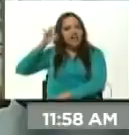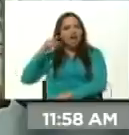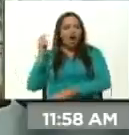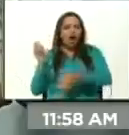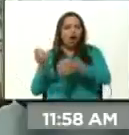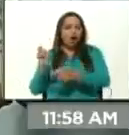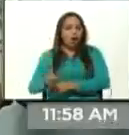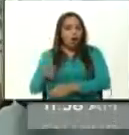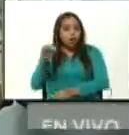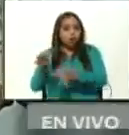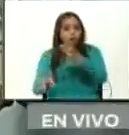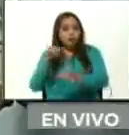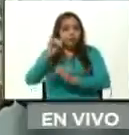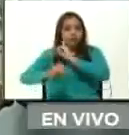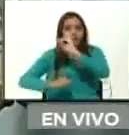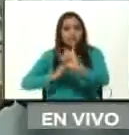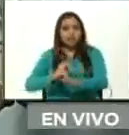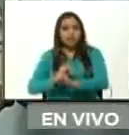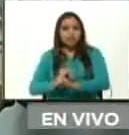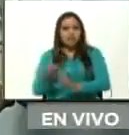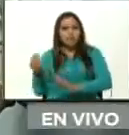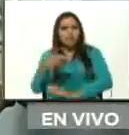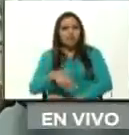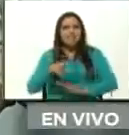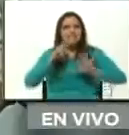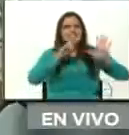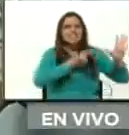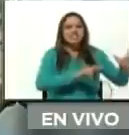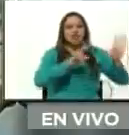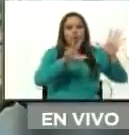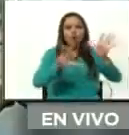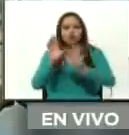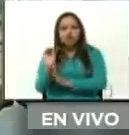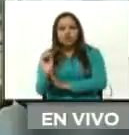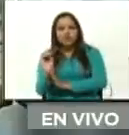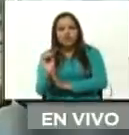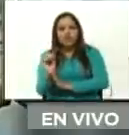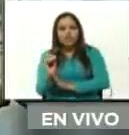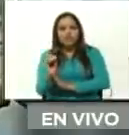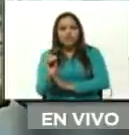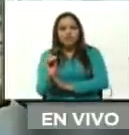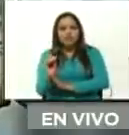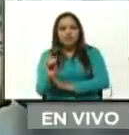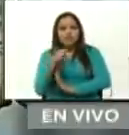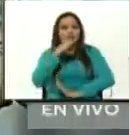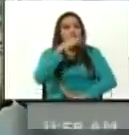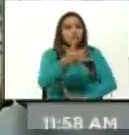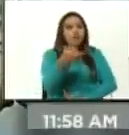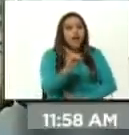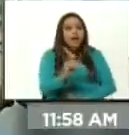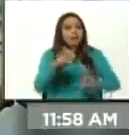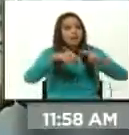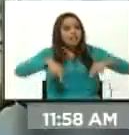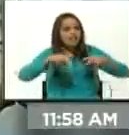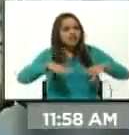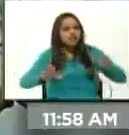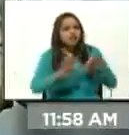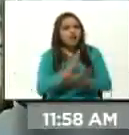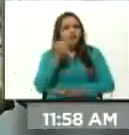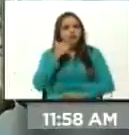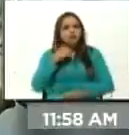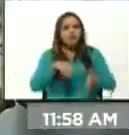Penal Internacional sobre 780 causas que están bajo investigación por presuntas violaciones a derechos